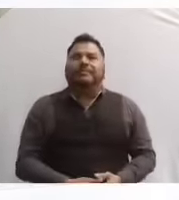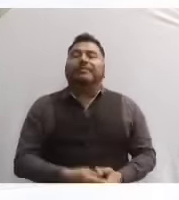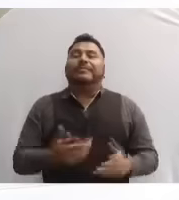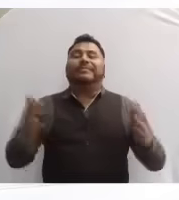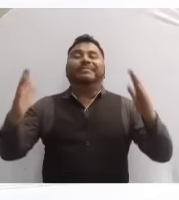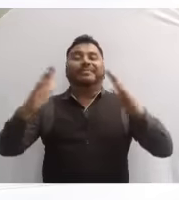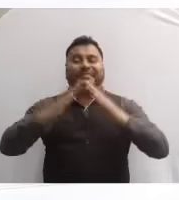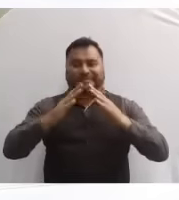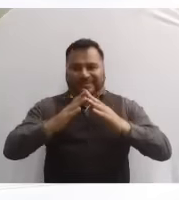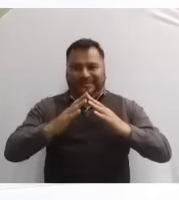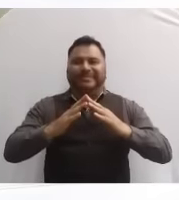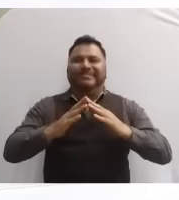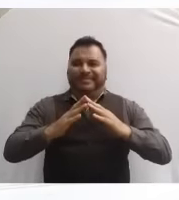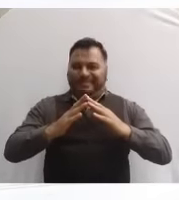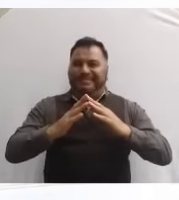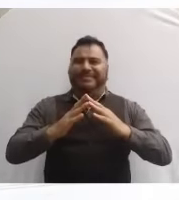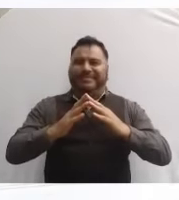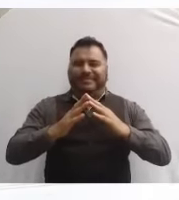Vivienda.